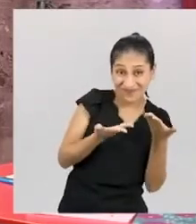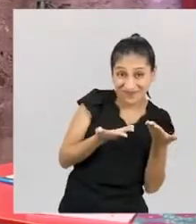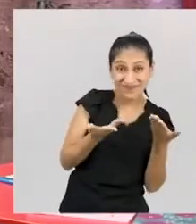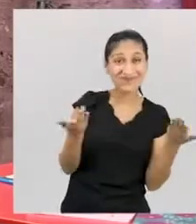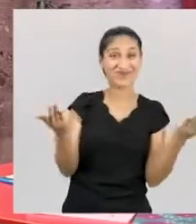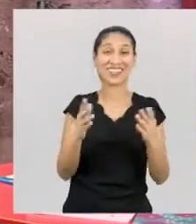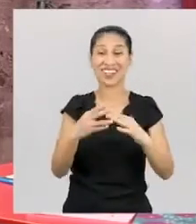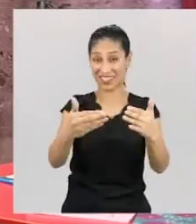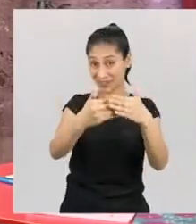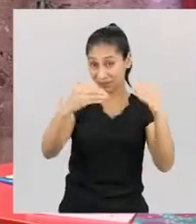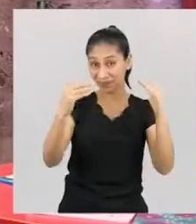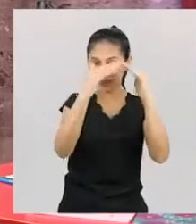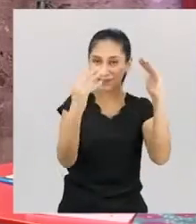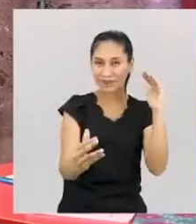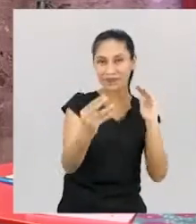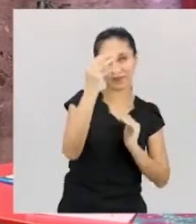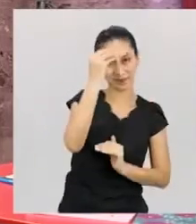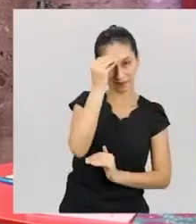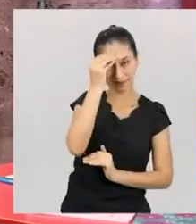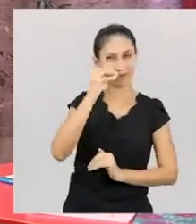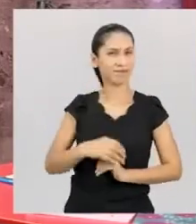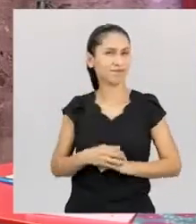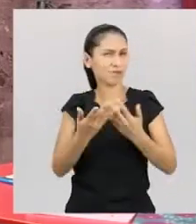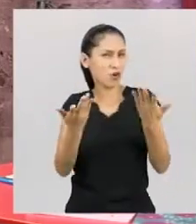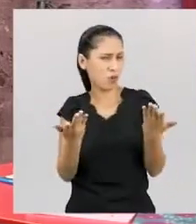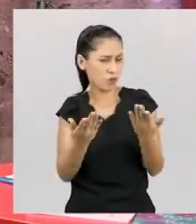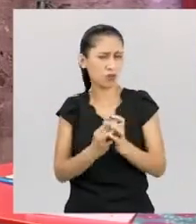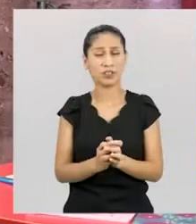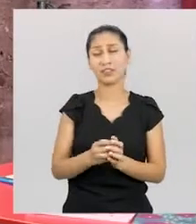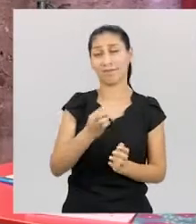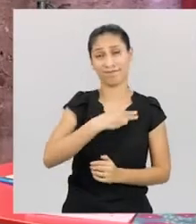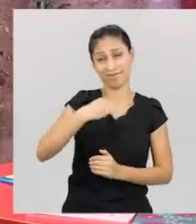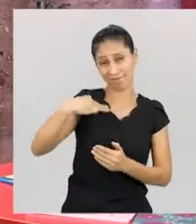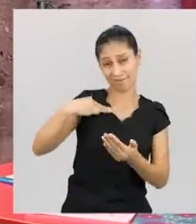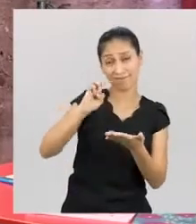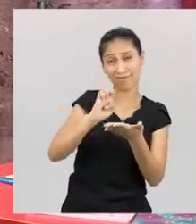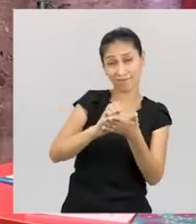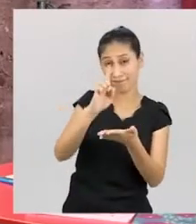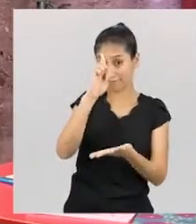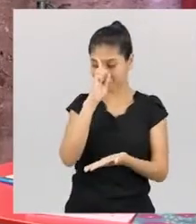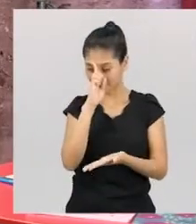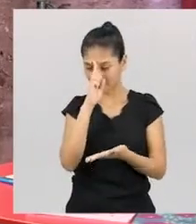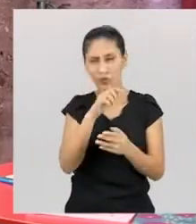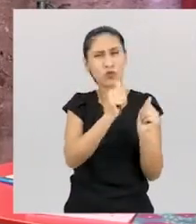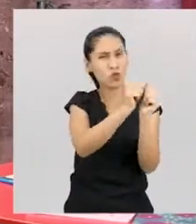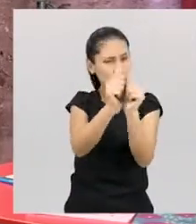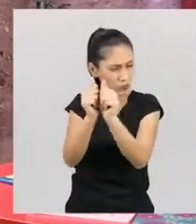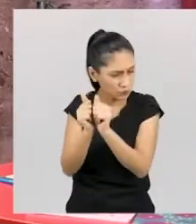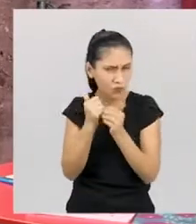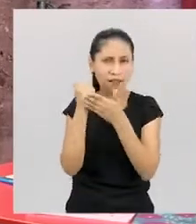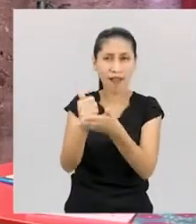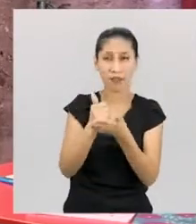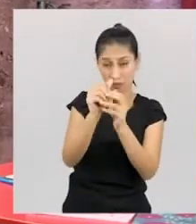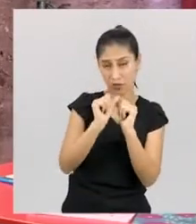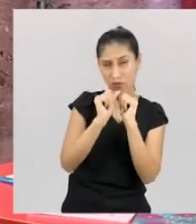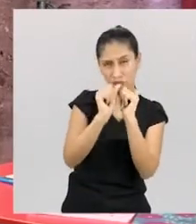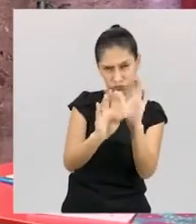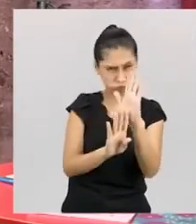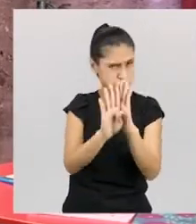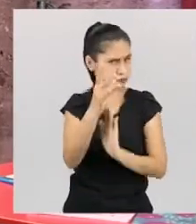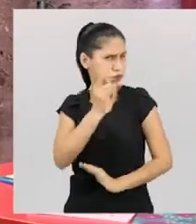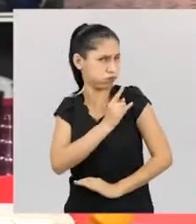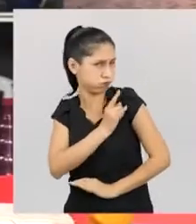Bienvenidos y bienvenidas a la Pre-Aprendo en Casa, una iniciativa del Ministerio de Educación que te acompañará en el camino hacia los